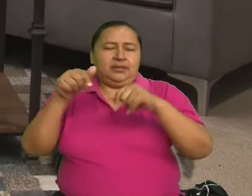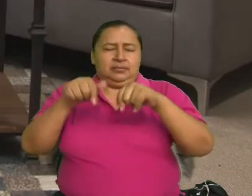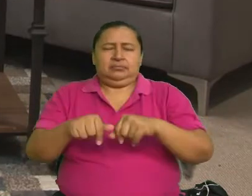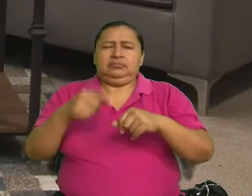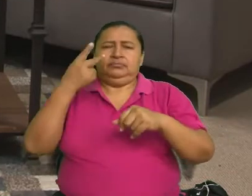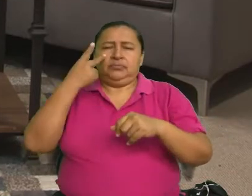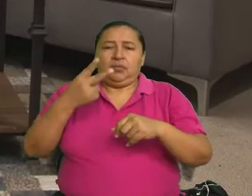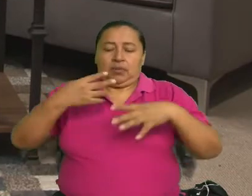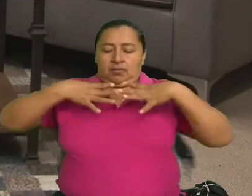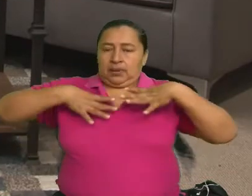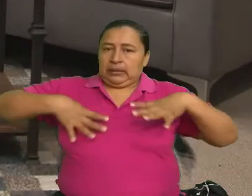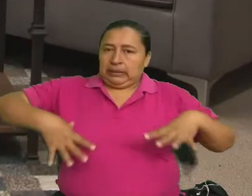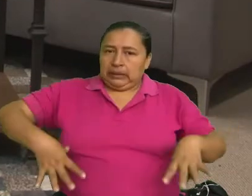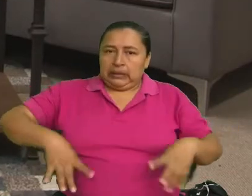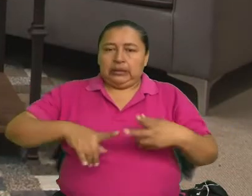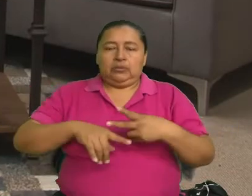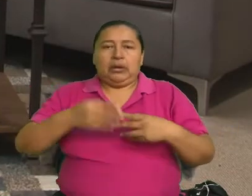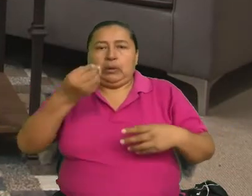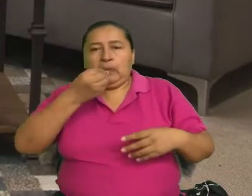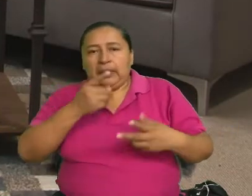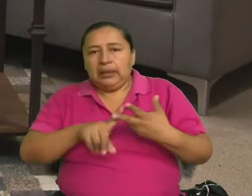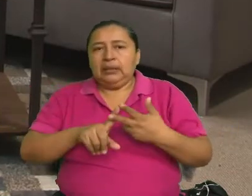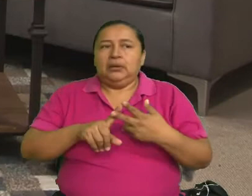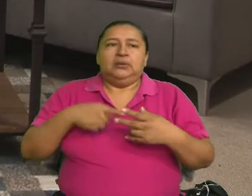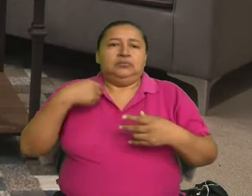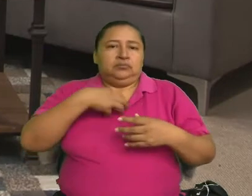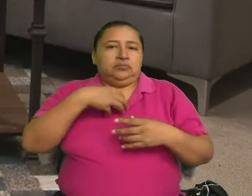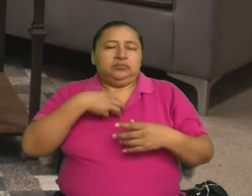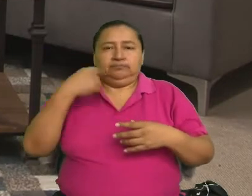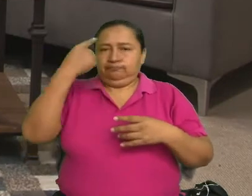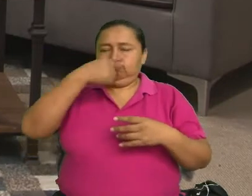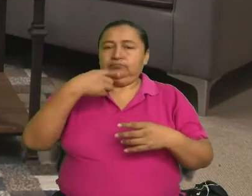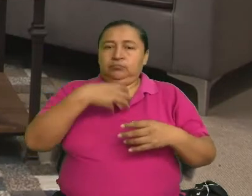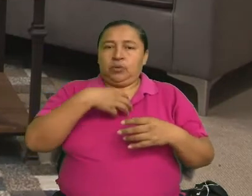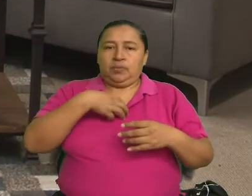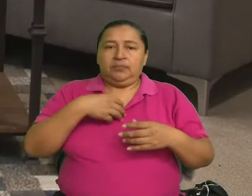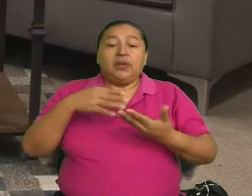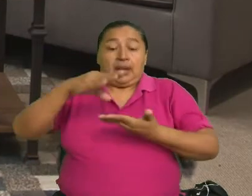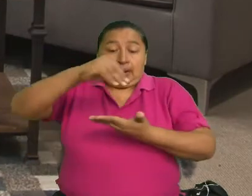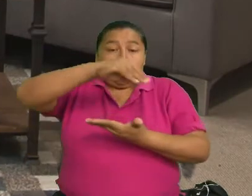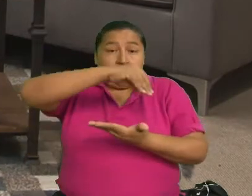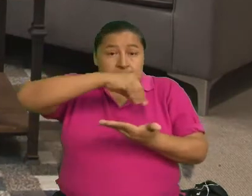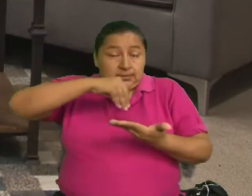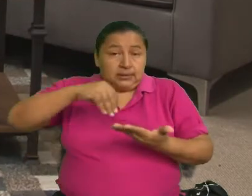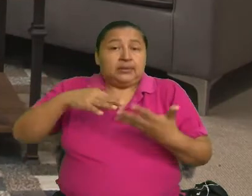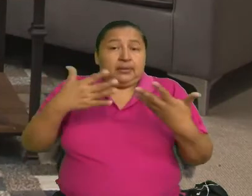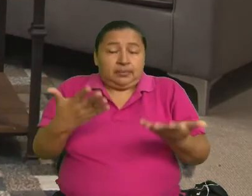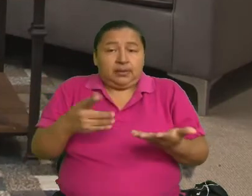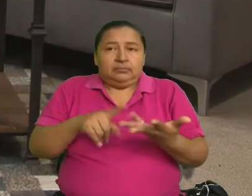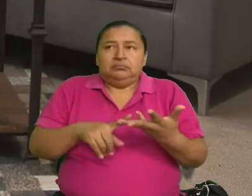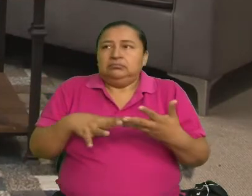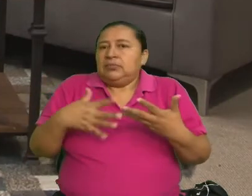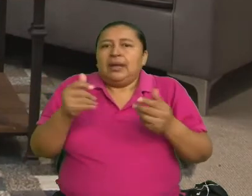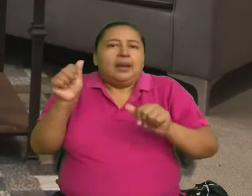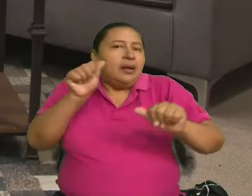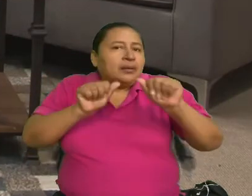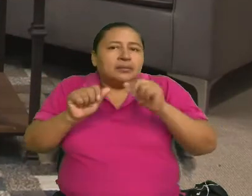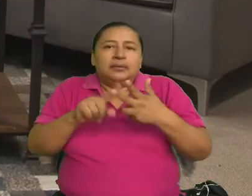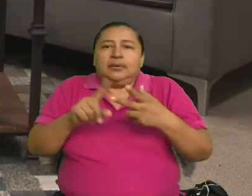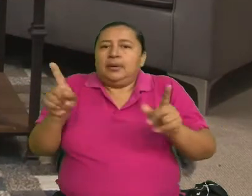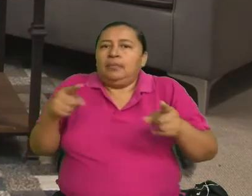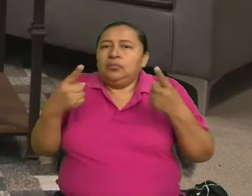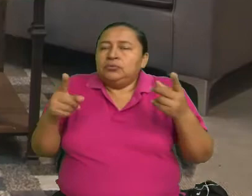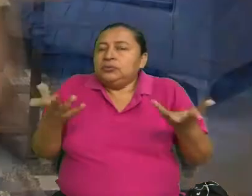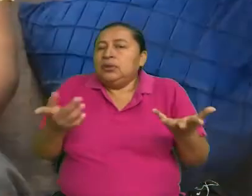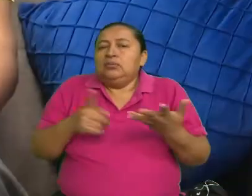los vestidos, desde la gastronomía, desde los símbolos identitarios patrios, las artesanías también, las artesanías, etcétera, el arte, la música,